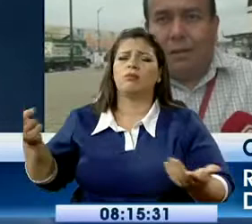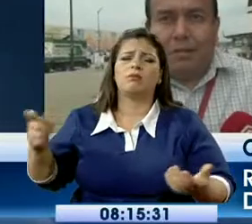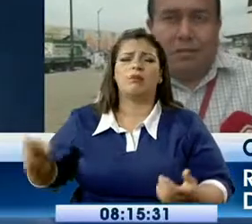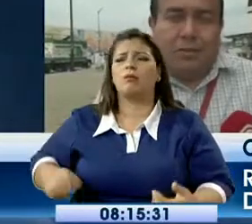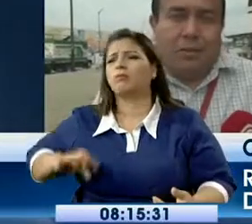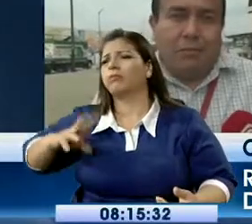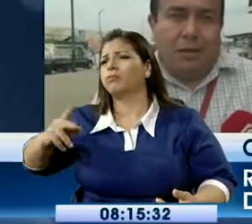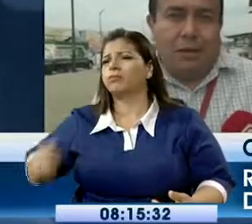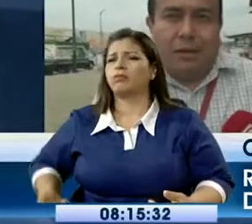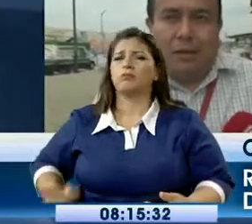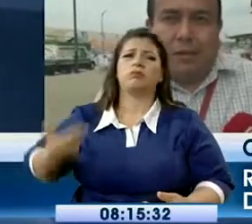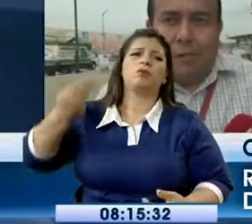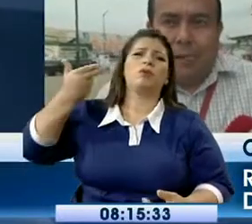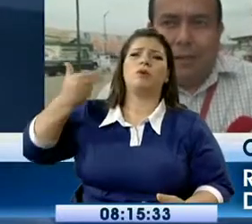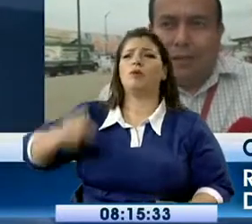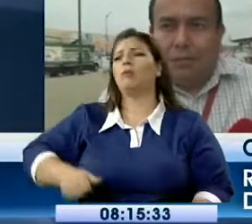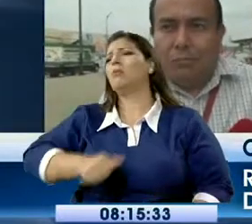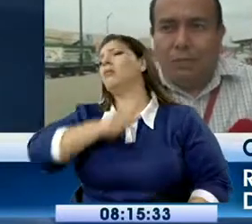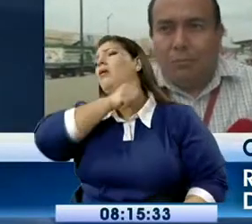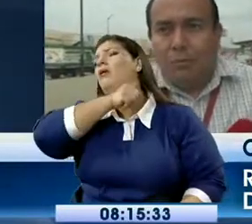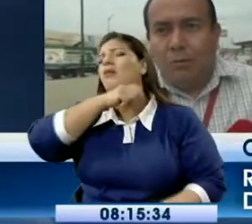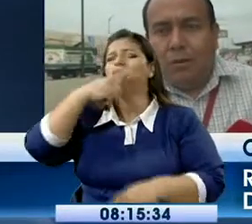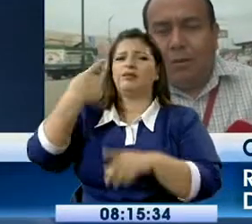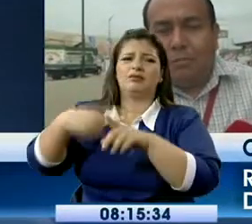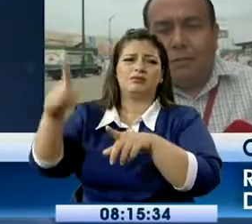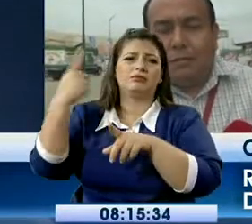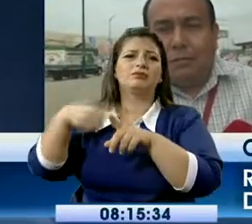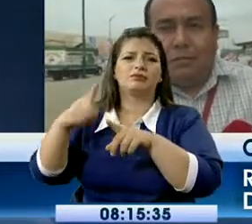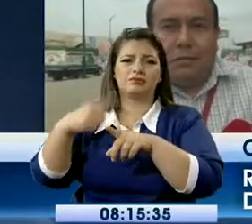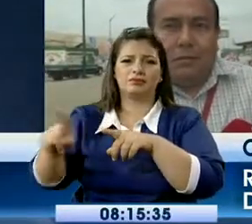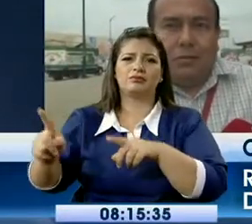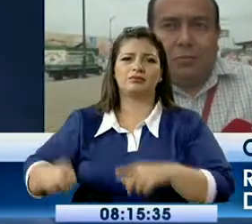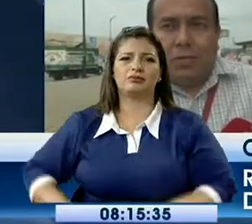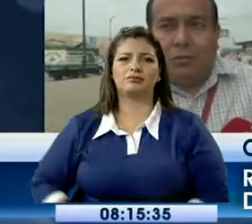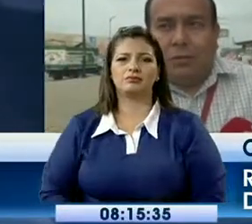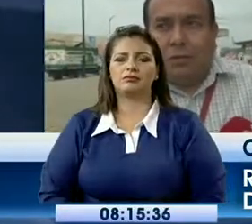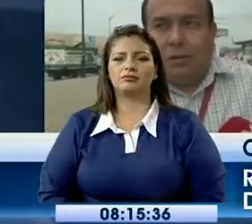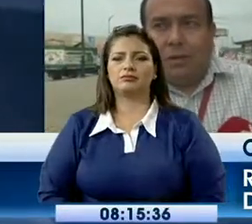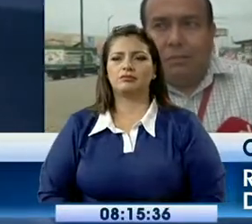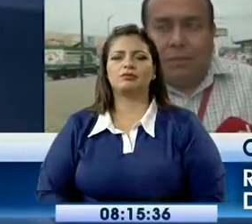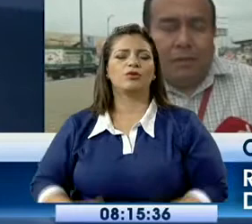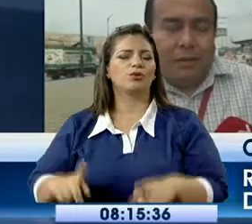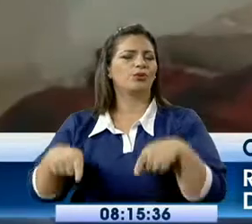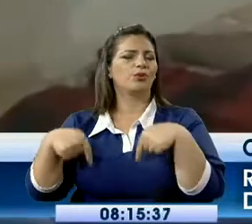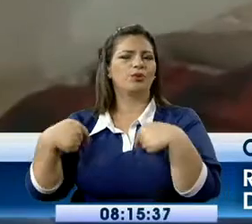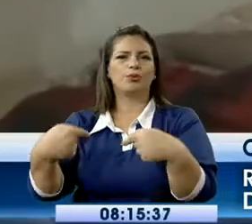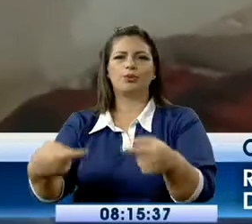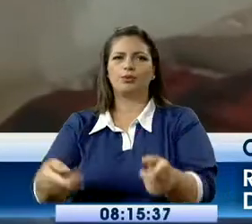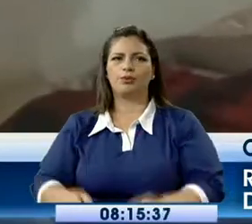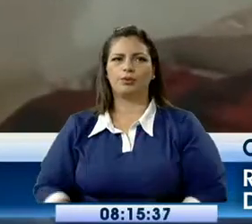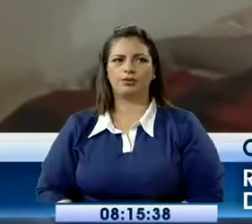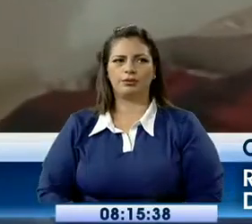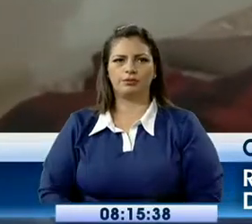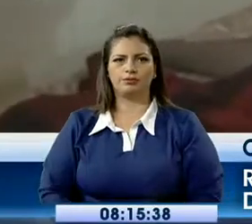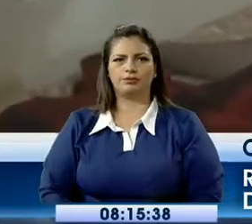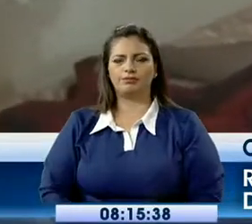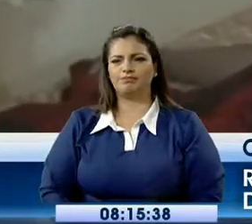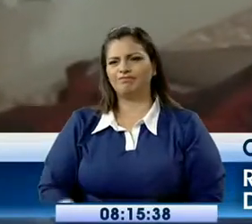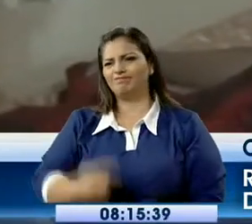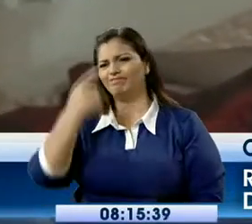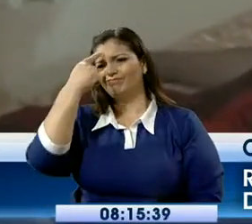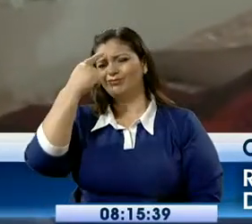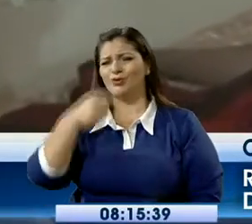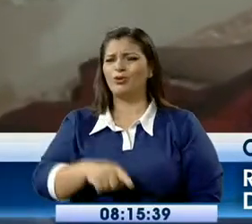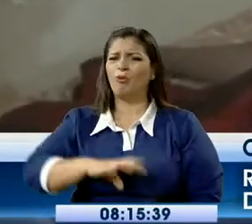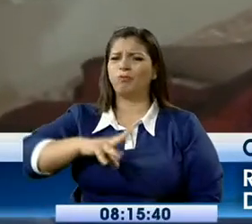es desconocido para la opinión pública, pero eso sucede todos los días. Como alternativa para reducir estos